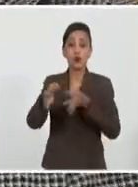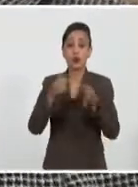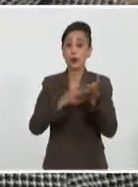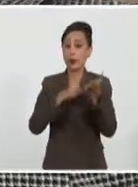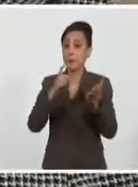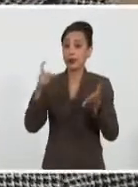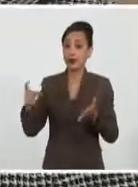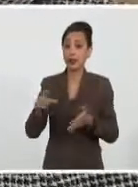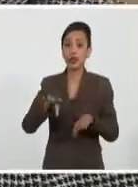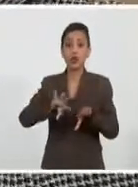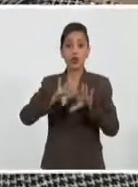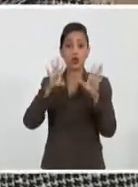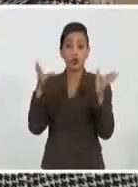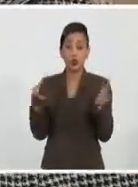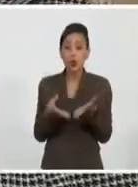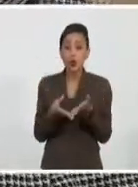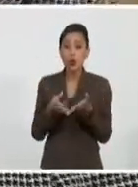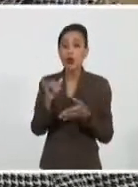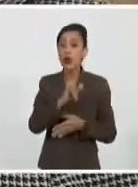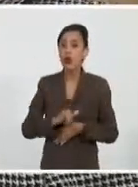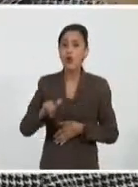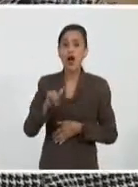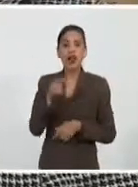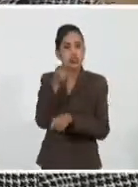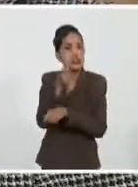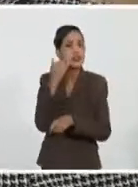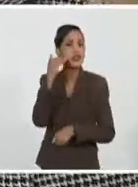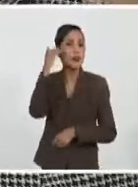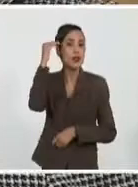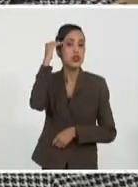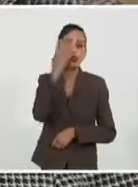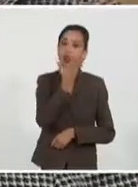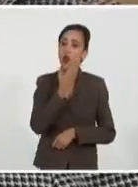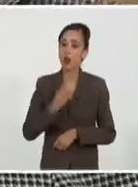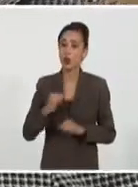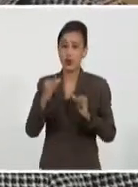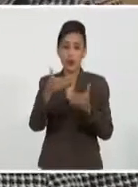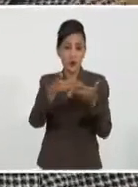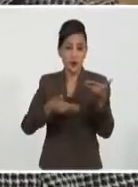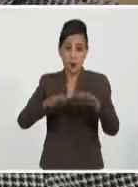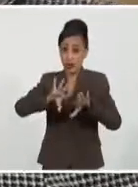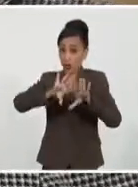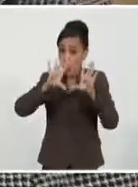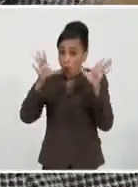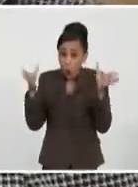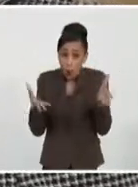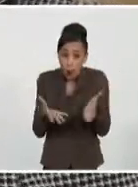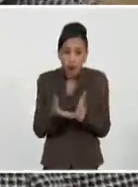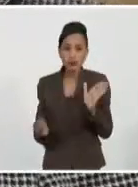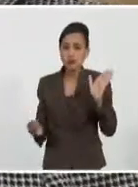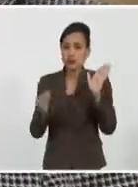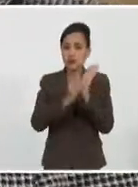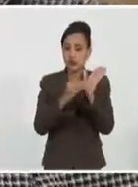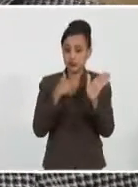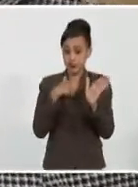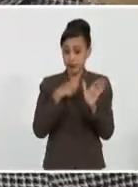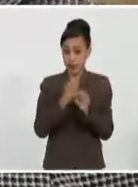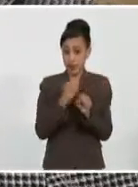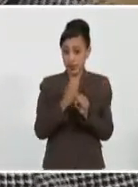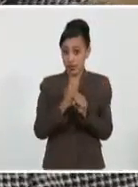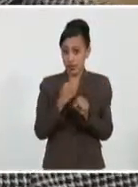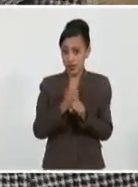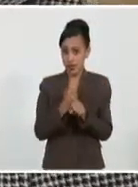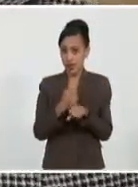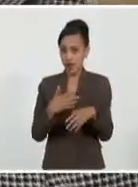partido, en la política de formación de la juventud, y un informe bien crítico donde el trabajo que nos toca a nosotros es a partir de